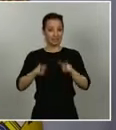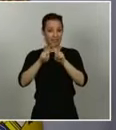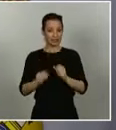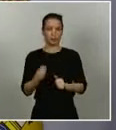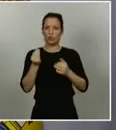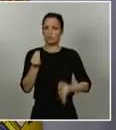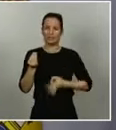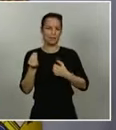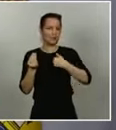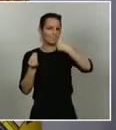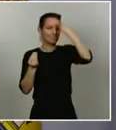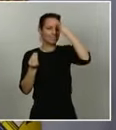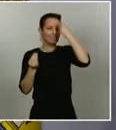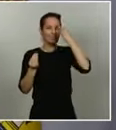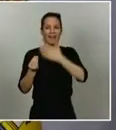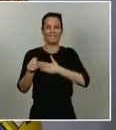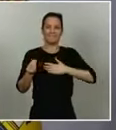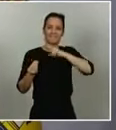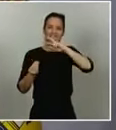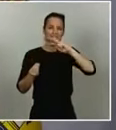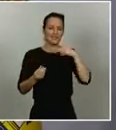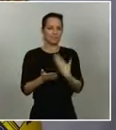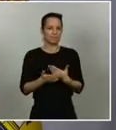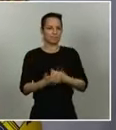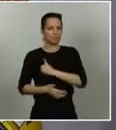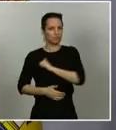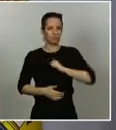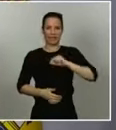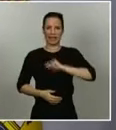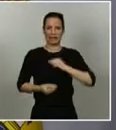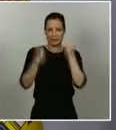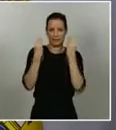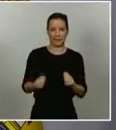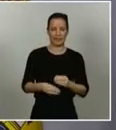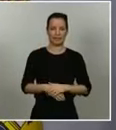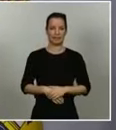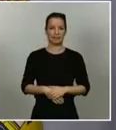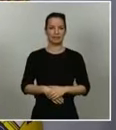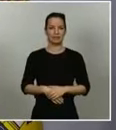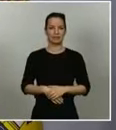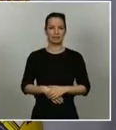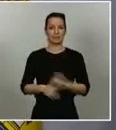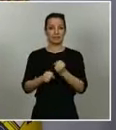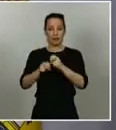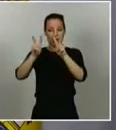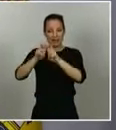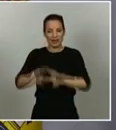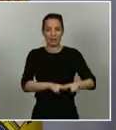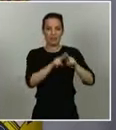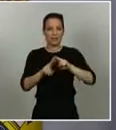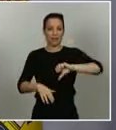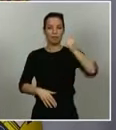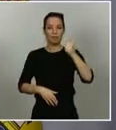las consideraciones de garantías de privacidad y de ética. Fue revisado y aprobado por el Comité de Ética del Instituto de Salud Carlos